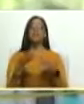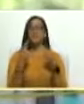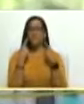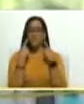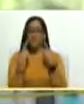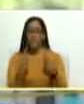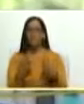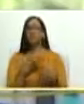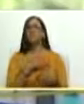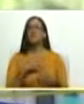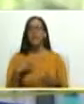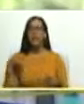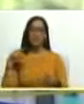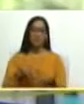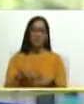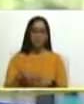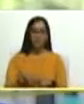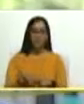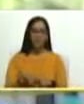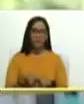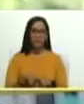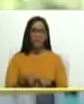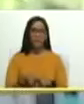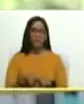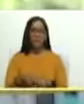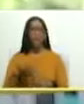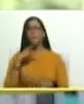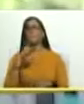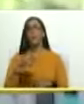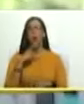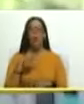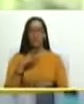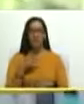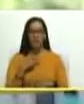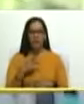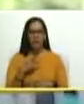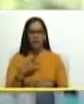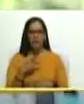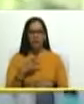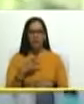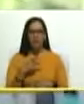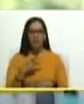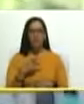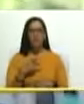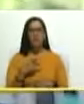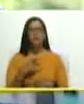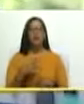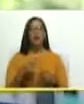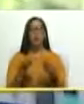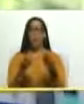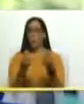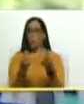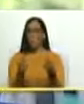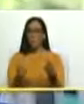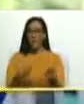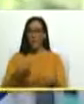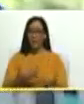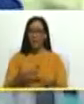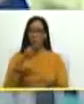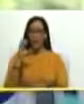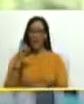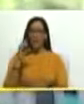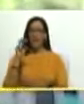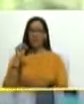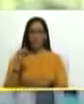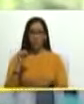Y ante quienes quieren sabotear, politiqueros y politiqueras, comprados por la ExxonMobil de